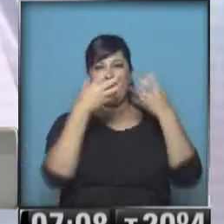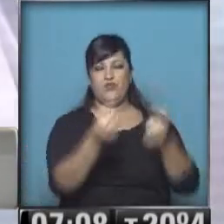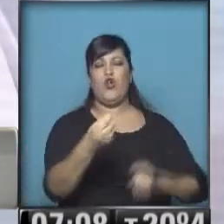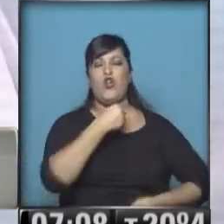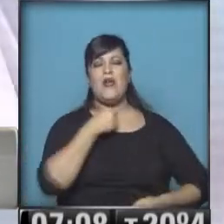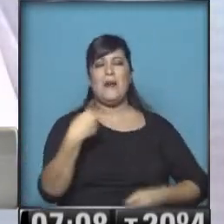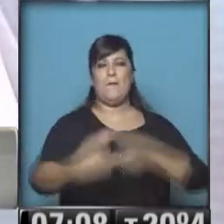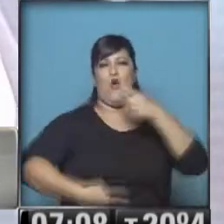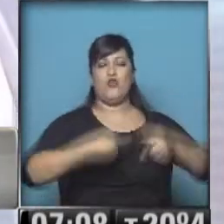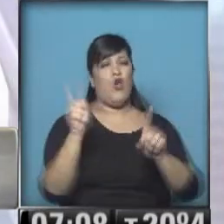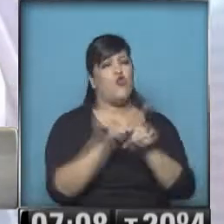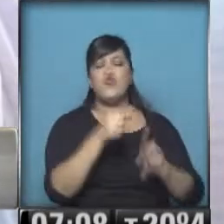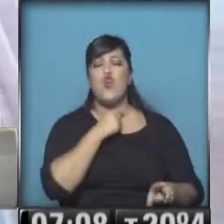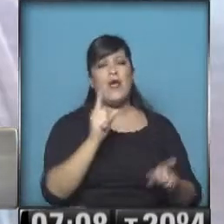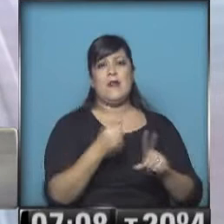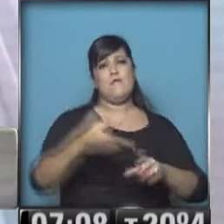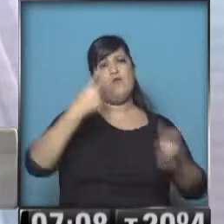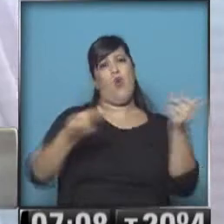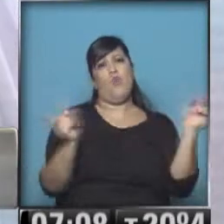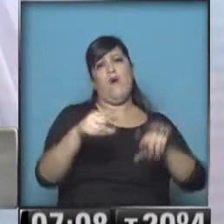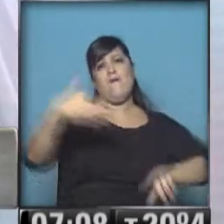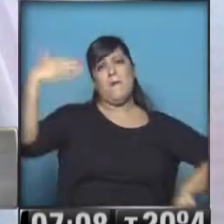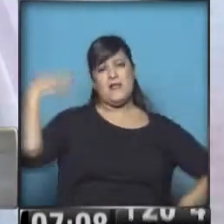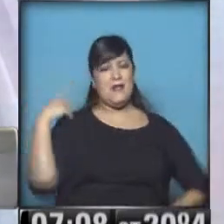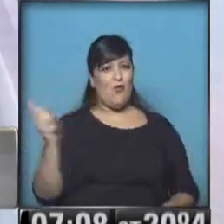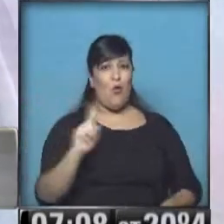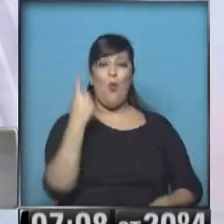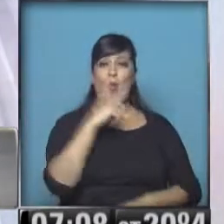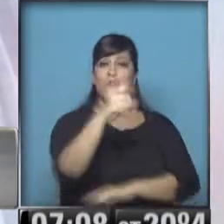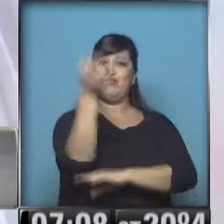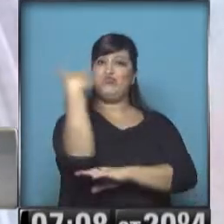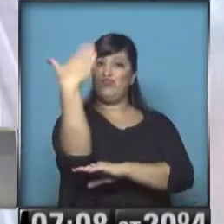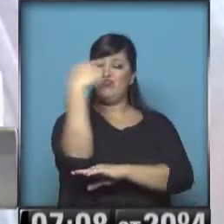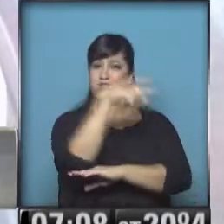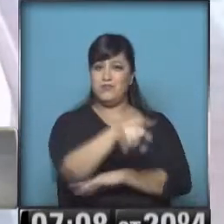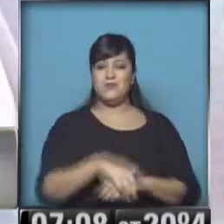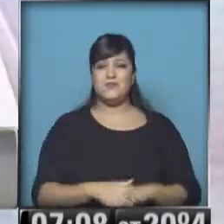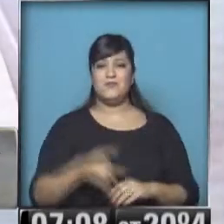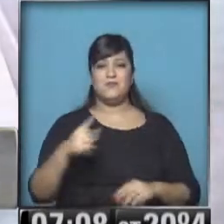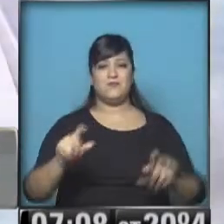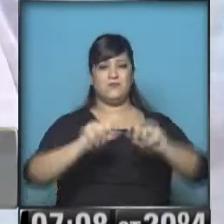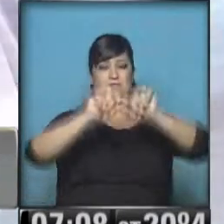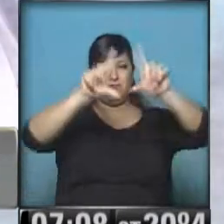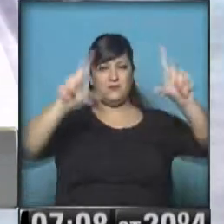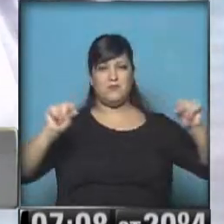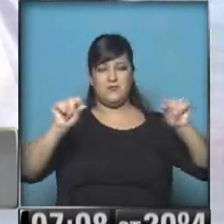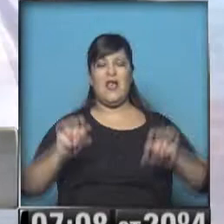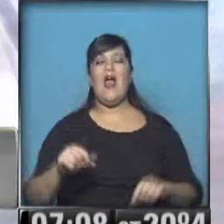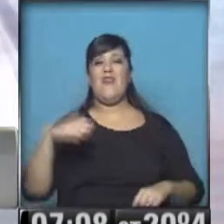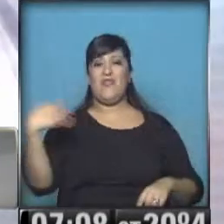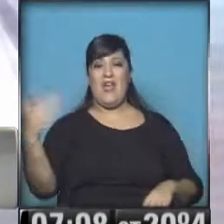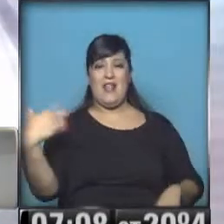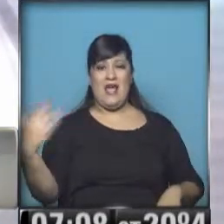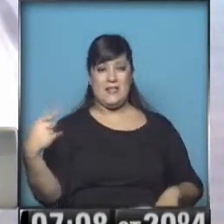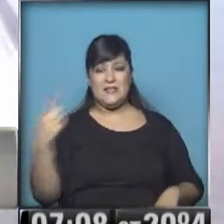adelante, no queremos volver al pasado. Estas fueron las primeras palabras cuando se dio a conocer el resultado. Ahí en el recuadro de la derecha de la pantalla